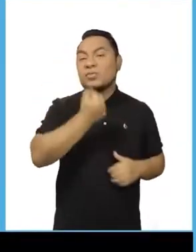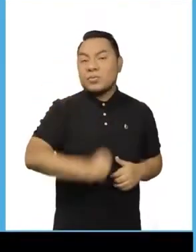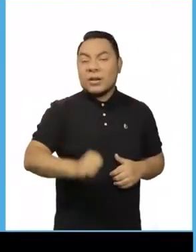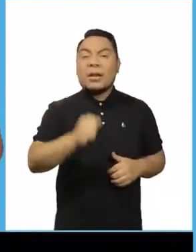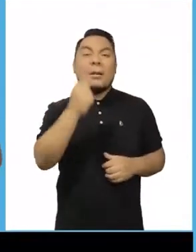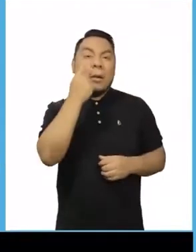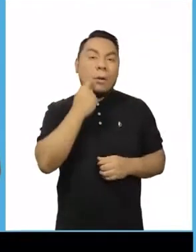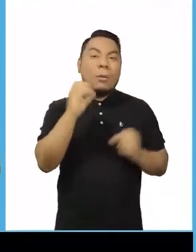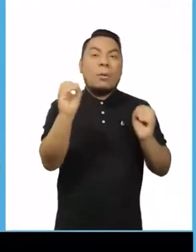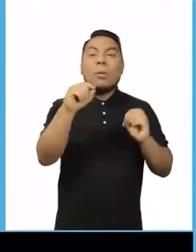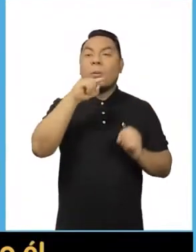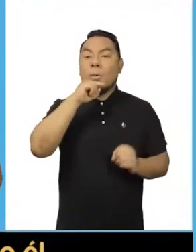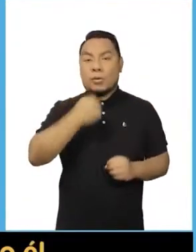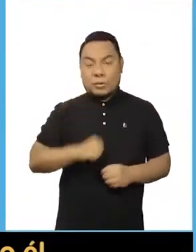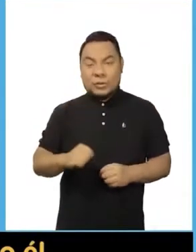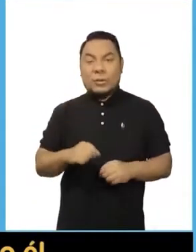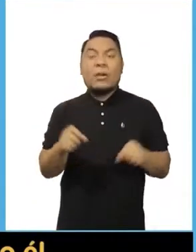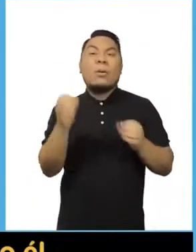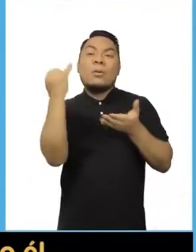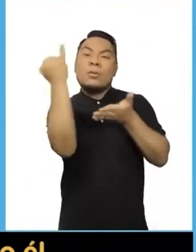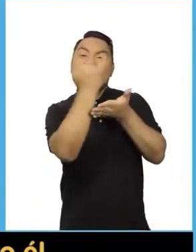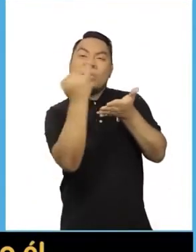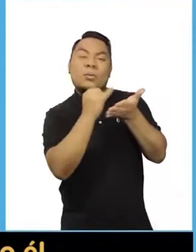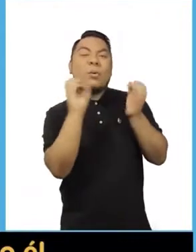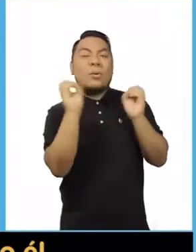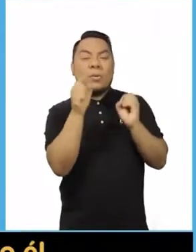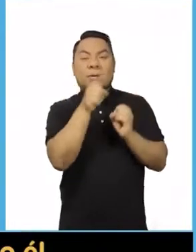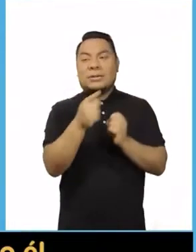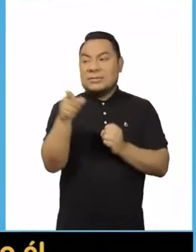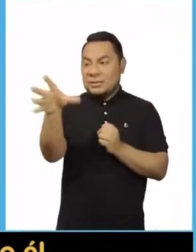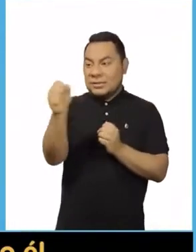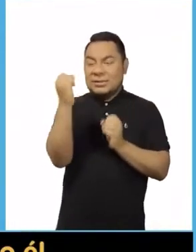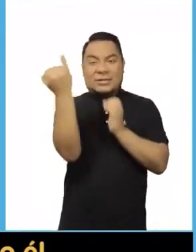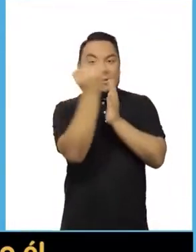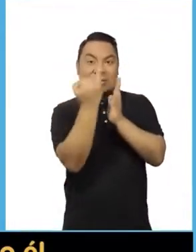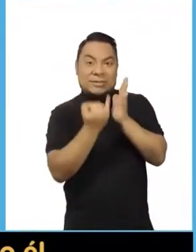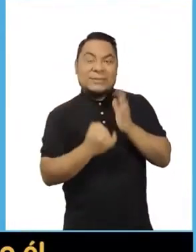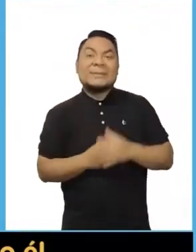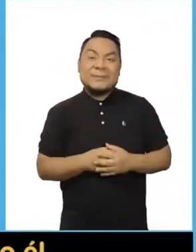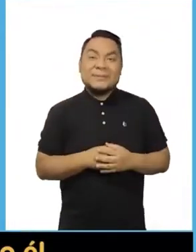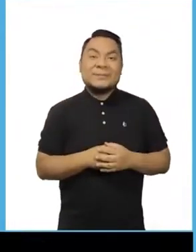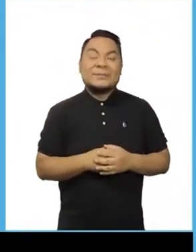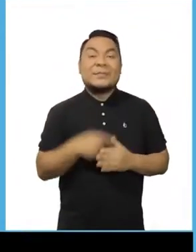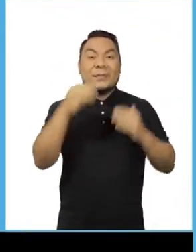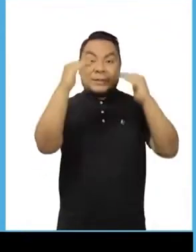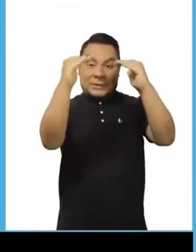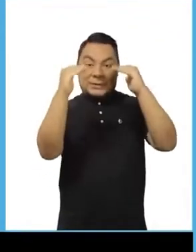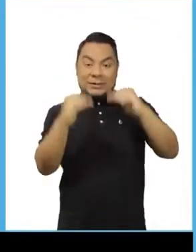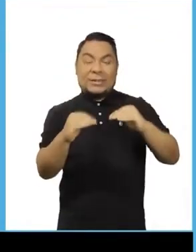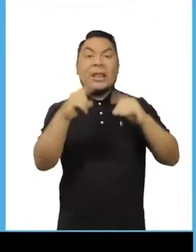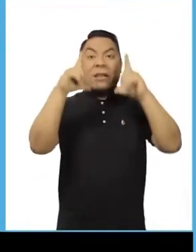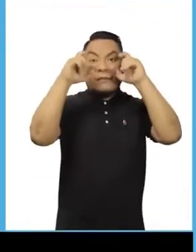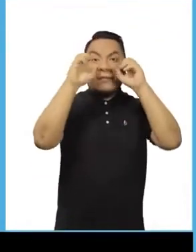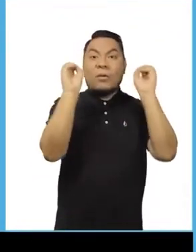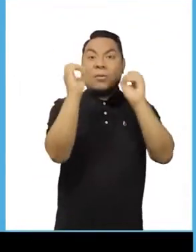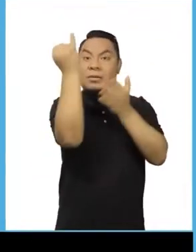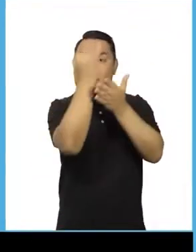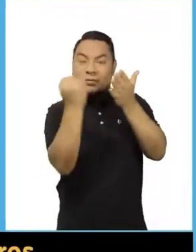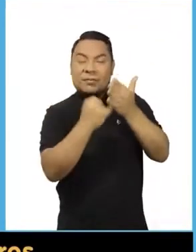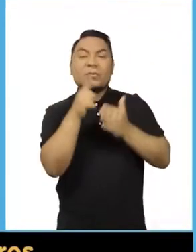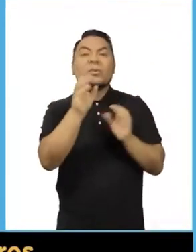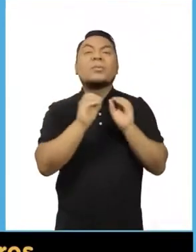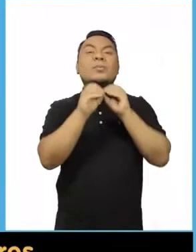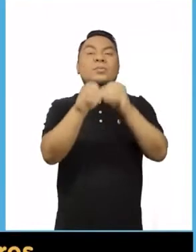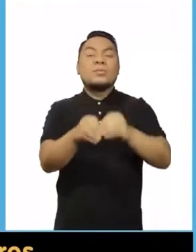tu hija o hijo, o dibuja un pequeño retrato de ella o él. Debajo de la foto o